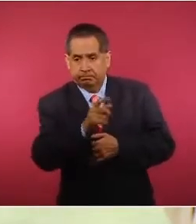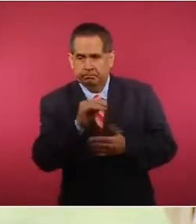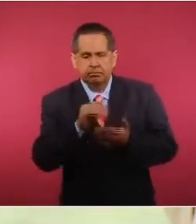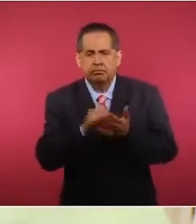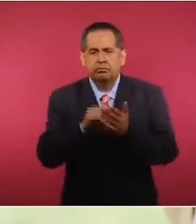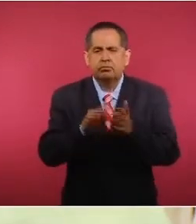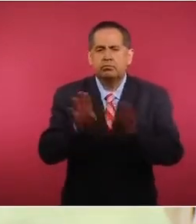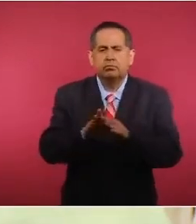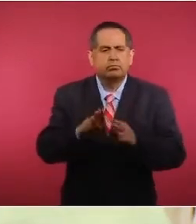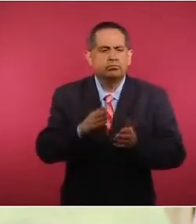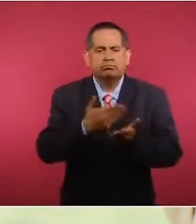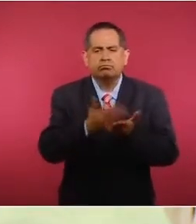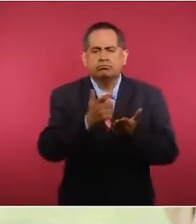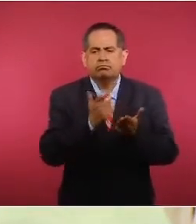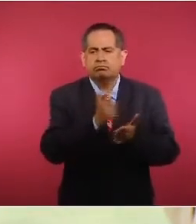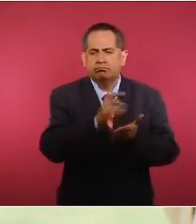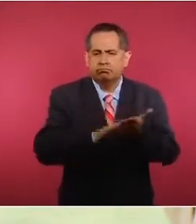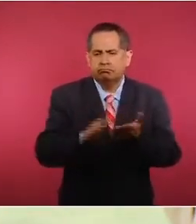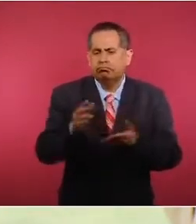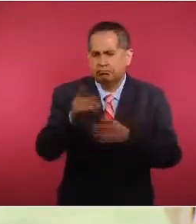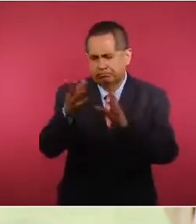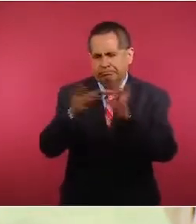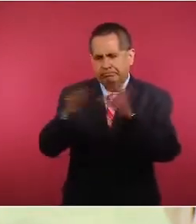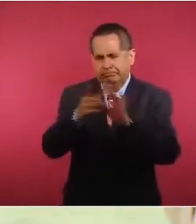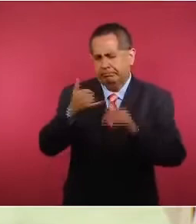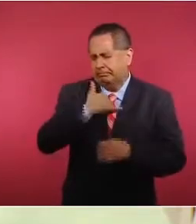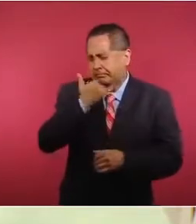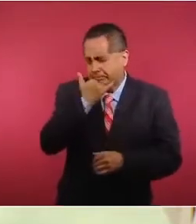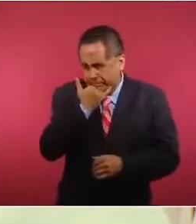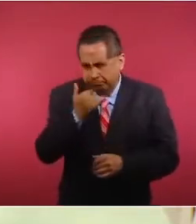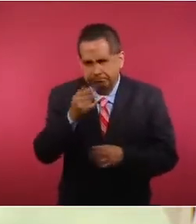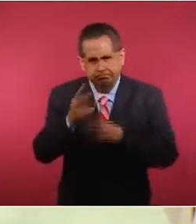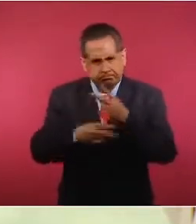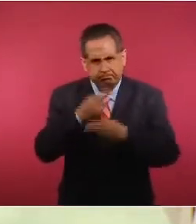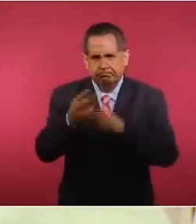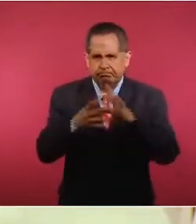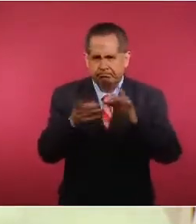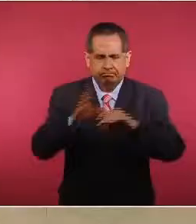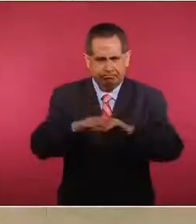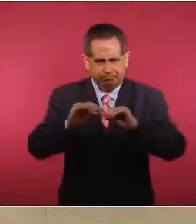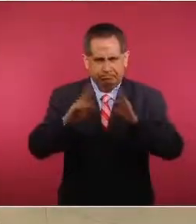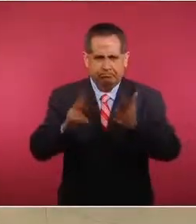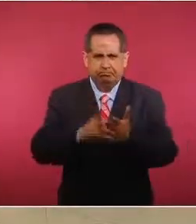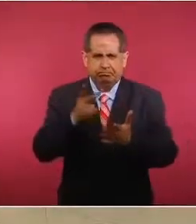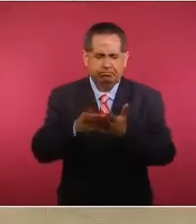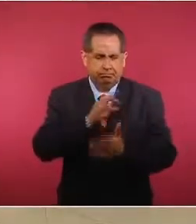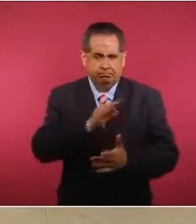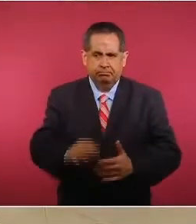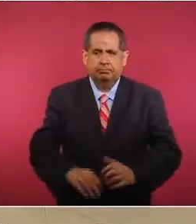¿cómo se van a liquidar? Lo explicó, pero no me quedó tan claro, si podía profundizar, por favor.